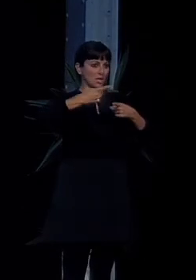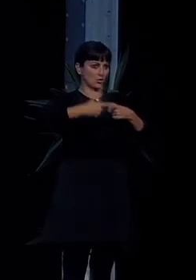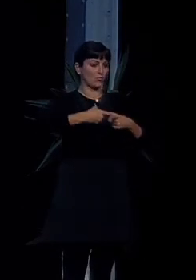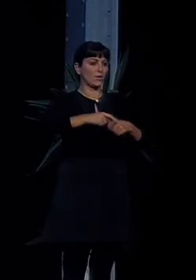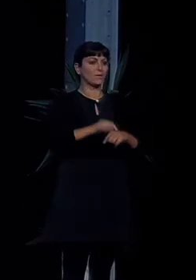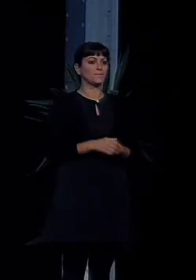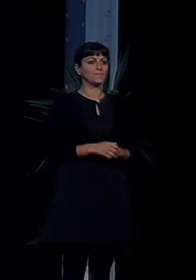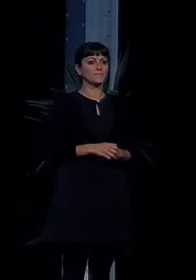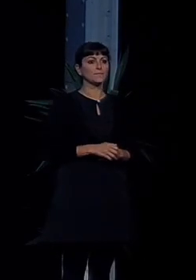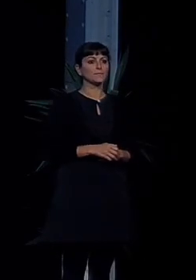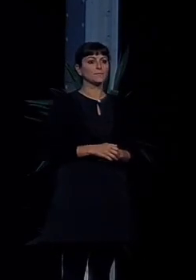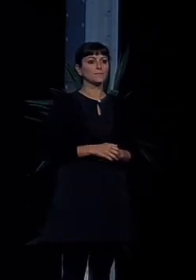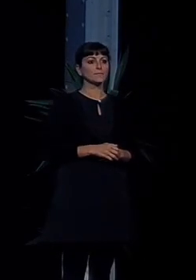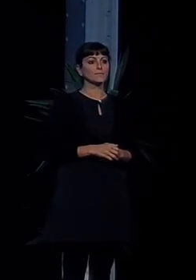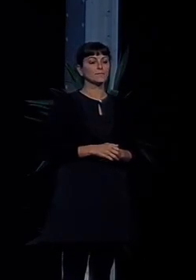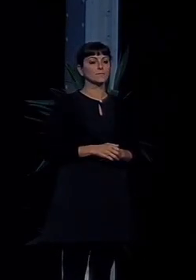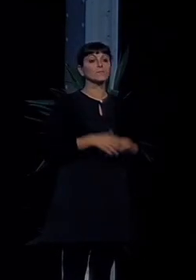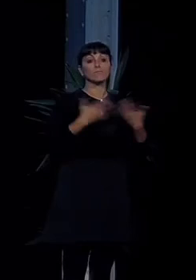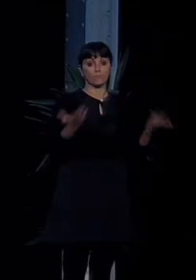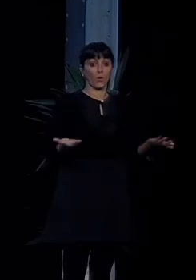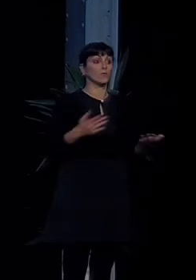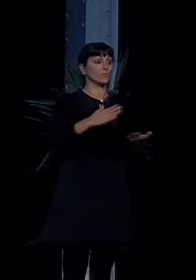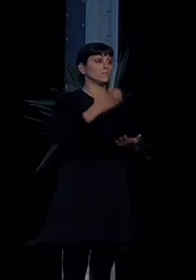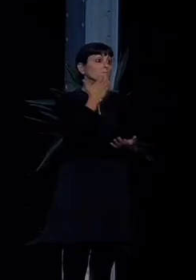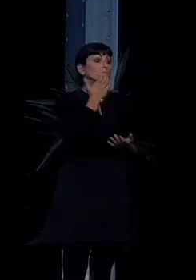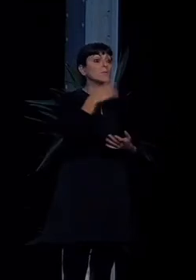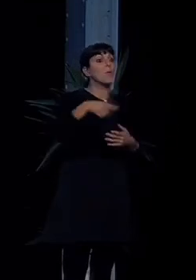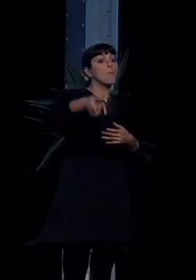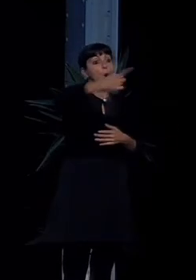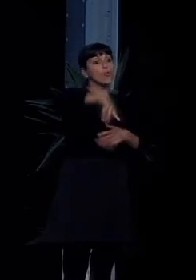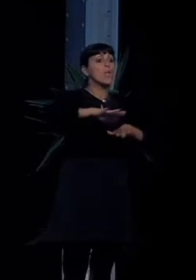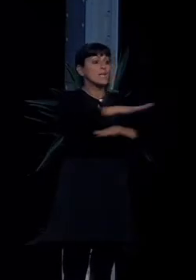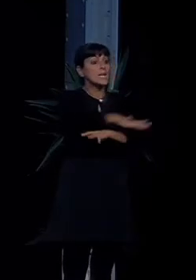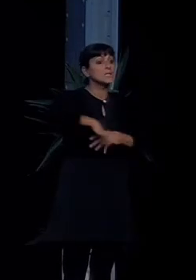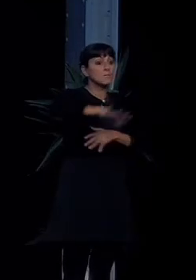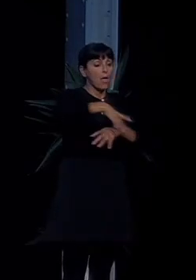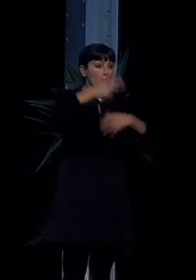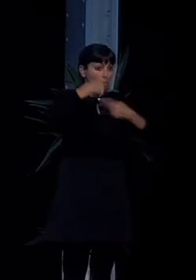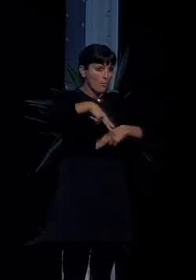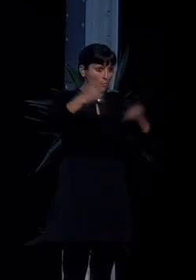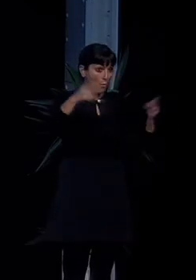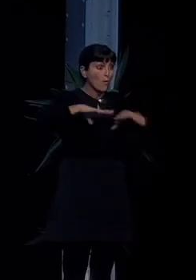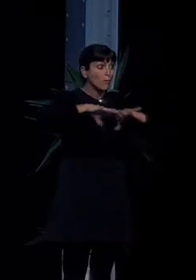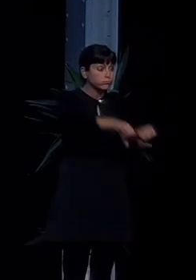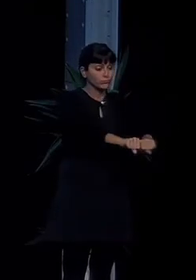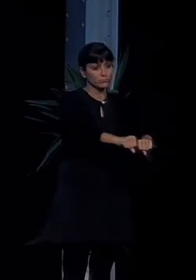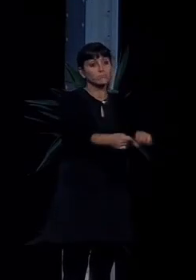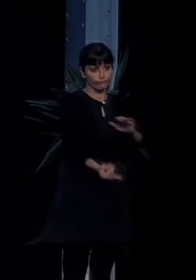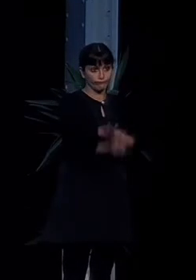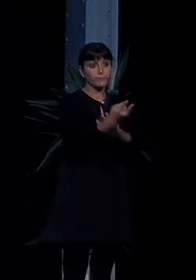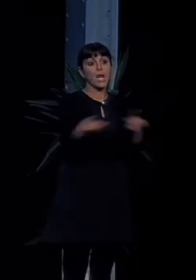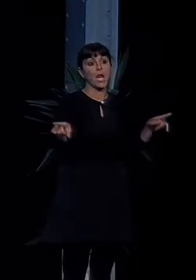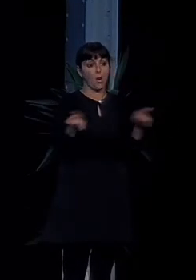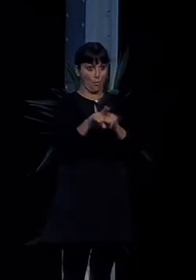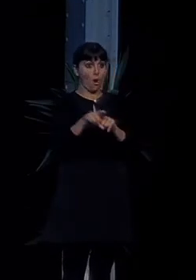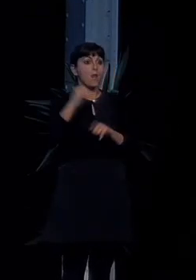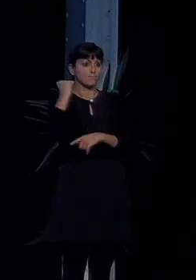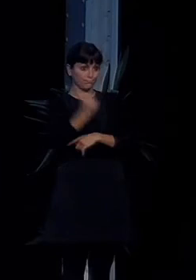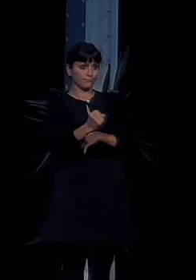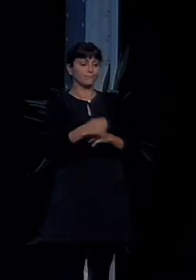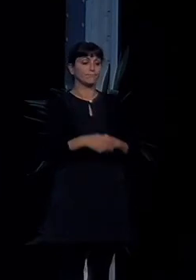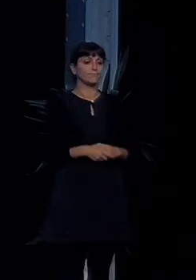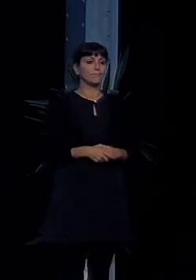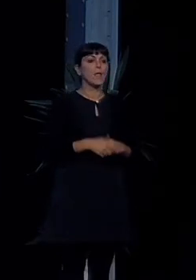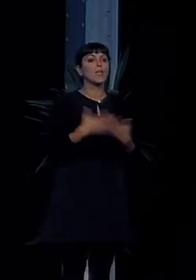aviso aleccionador, ¿no? Esto es lo que os puede pasar a las mujeres que tomáis el espacio público. Esta misma idea yo la voy a tomar y la voy a extrapolar para